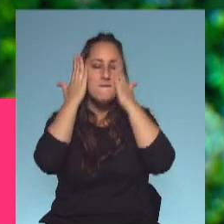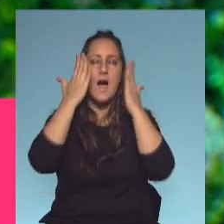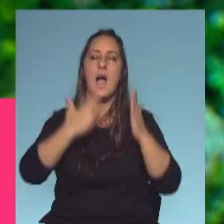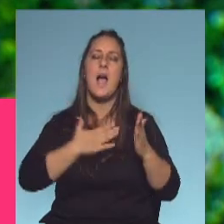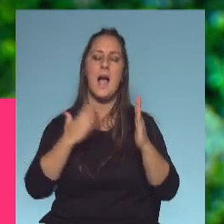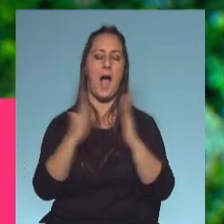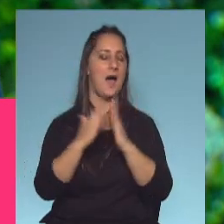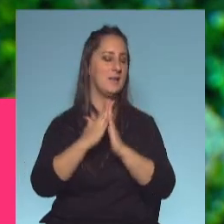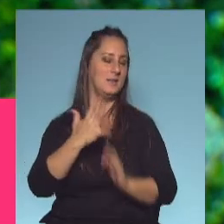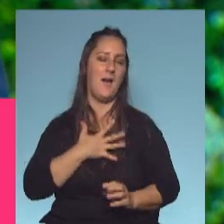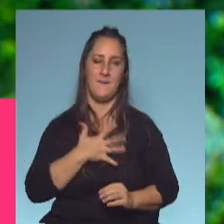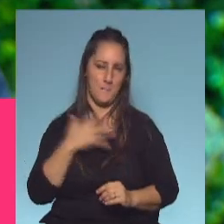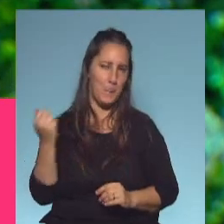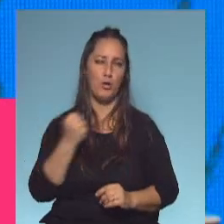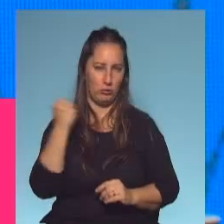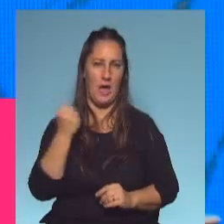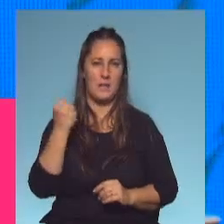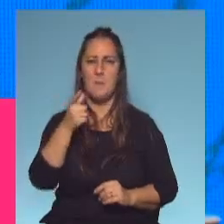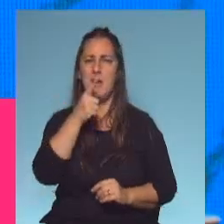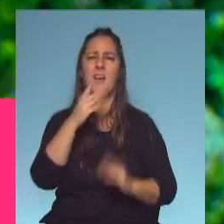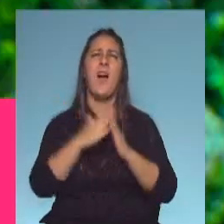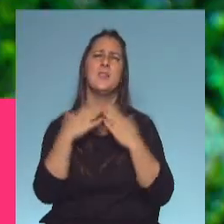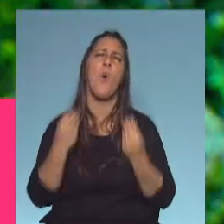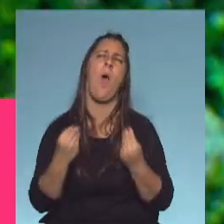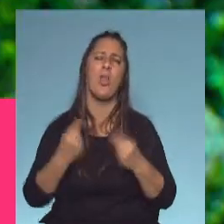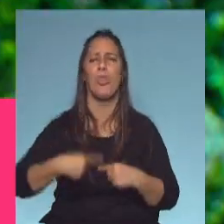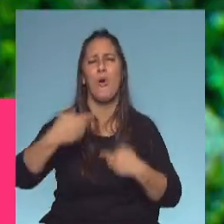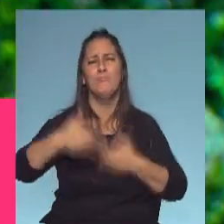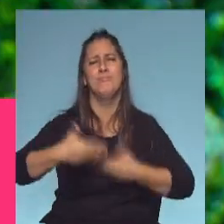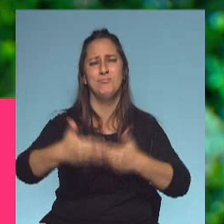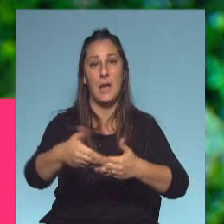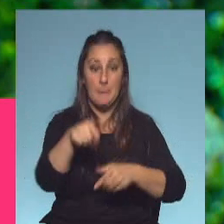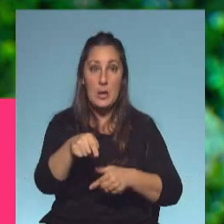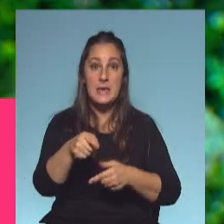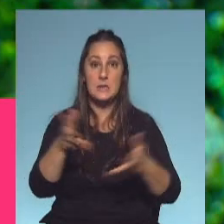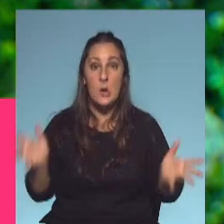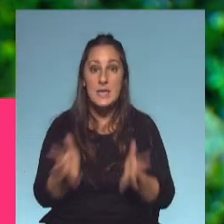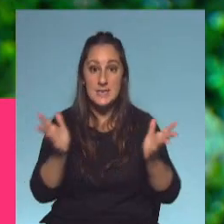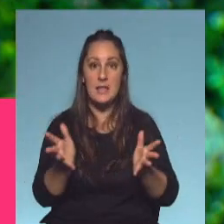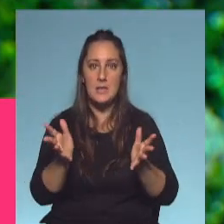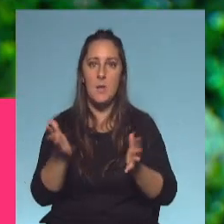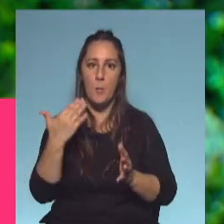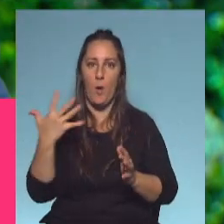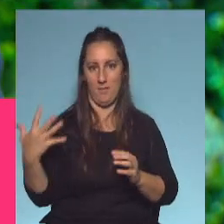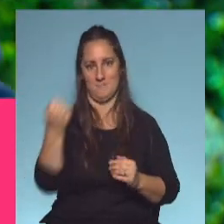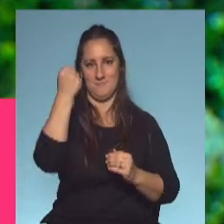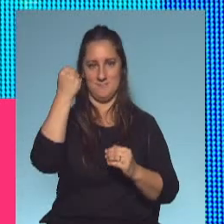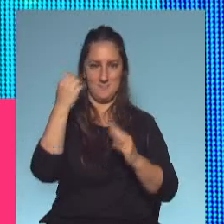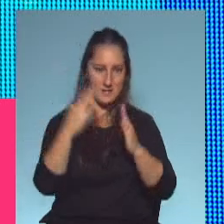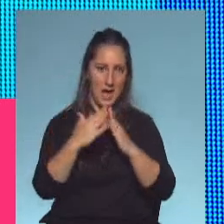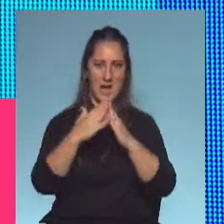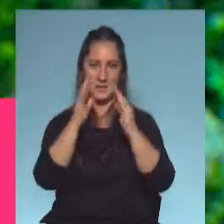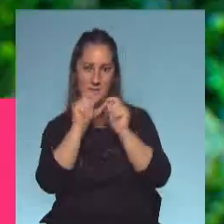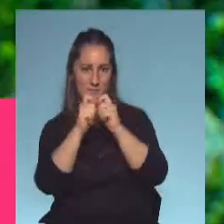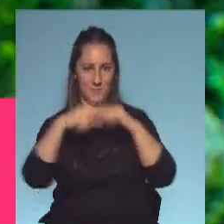muy importante, ¿no? Y a veces parece que nunca llega, pero me parece que este tipo de iniciativas son las que nos acercan más. Así que en un ratito vamos a seguir hablando de este tema y otro